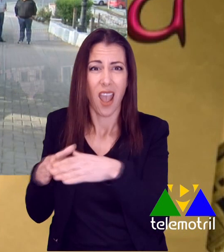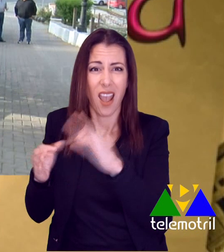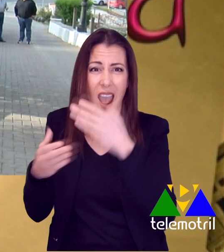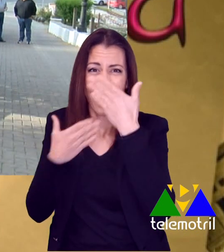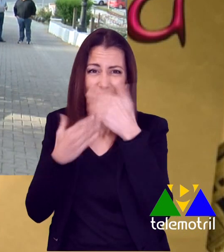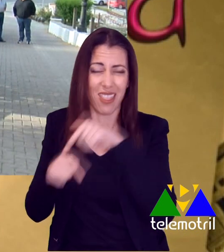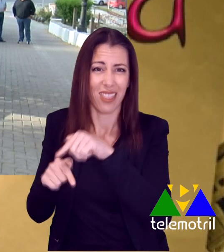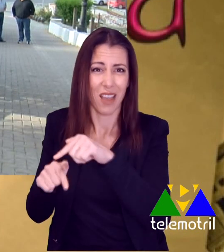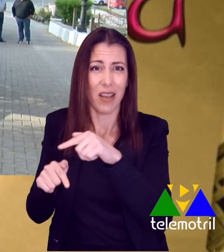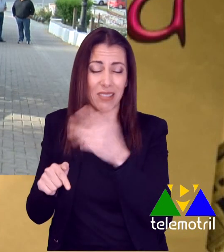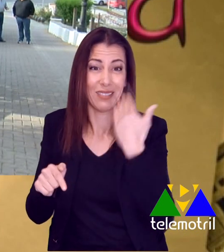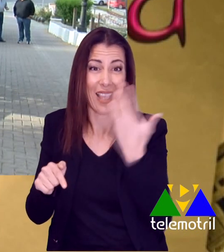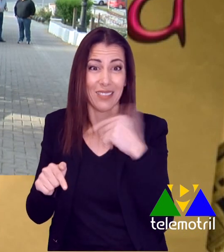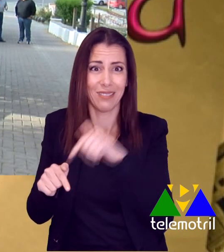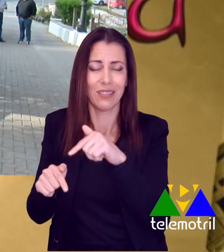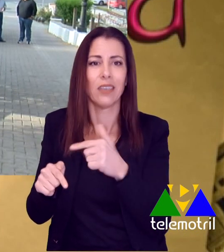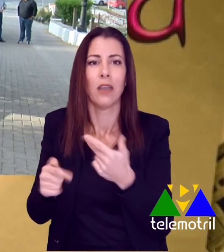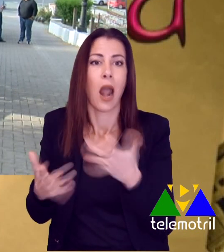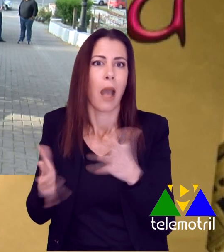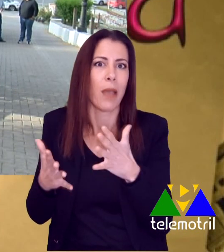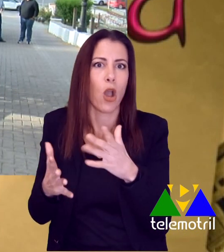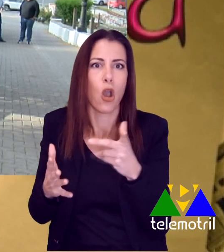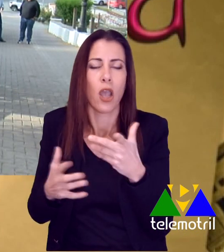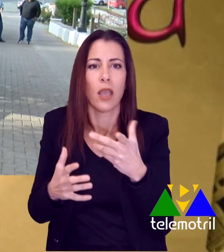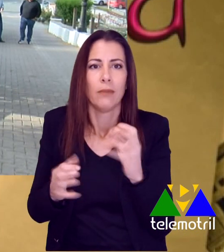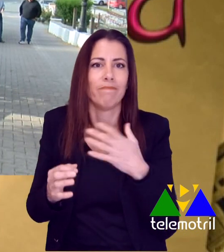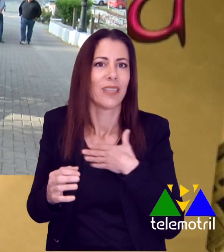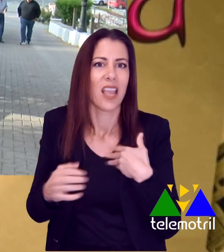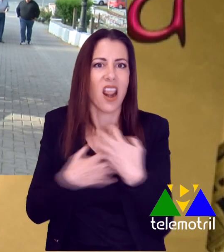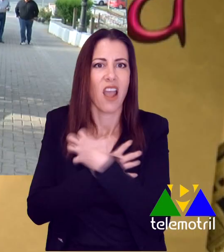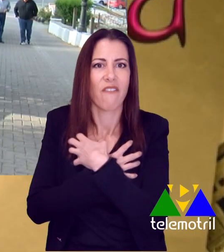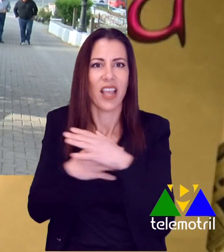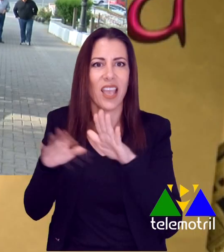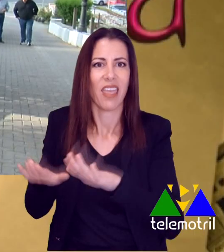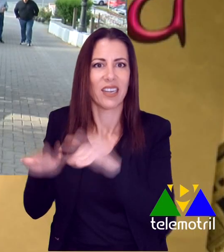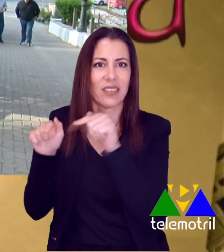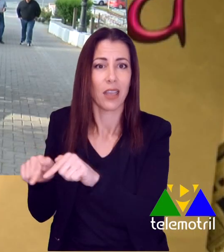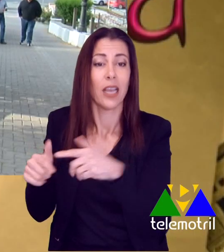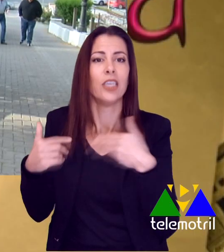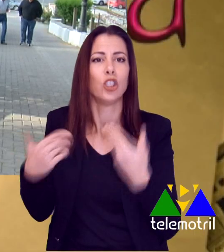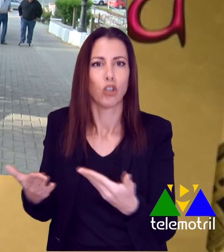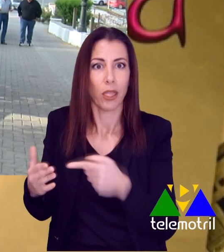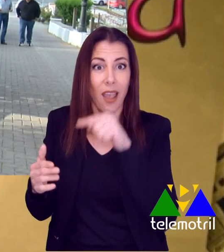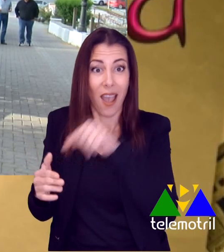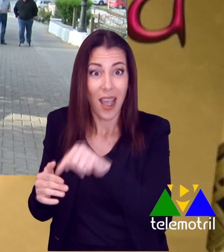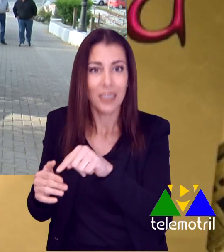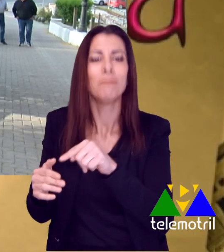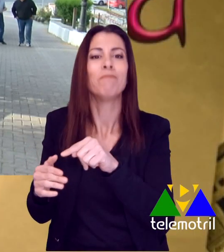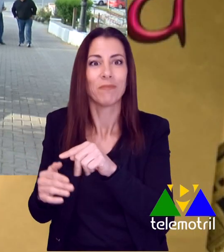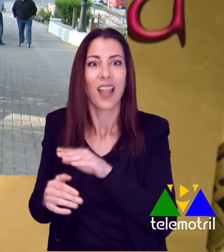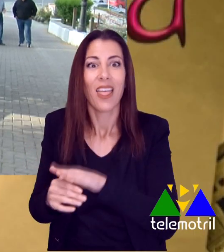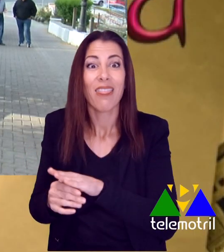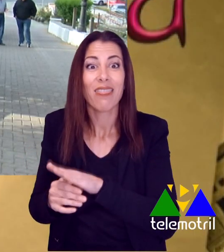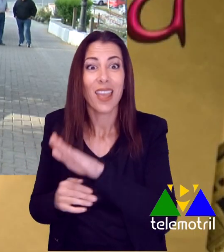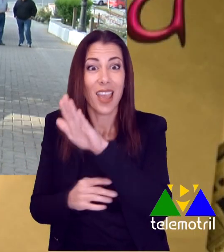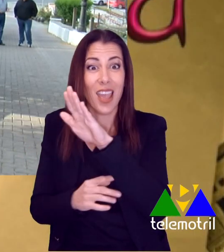Castillejo, que había aquí, pues será que la Virgen quiere estar aquí. Quiere estar aquí, claro. Y le levantan su ermita en el Cerro del